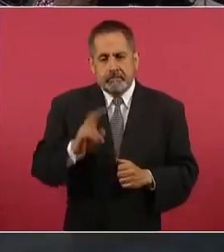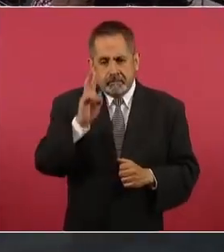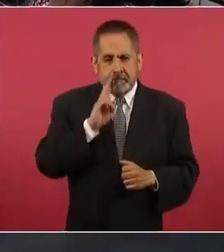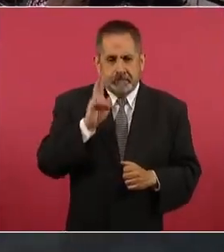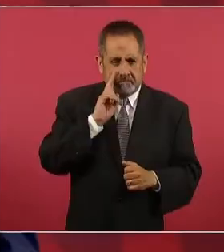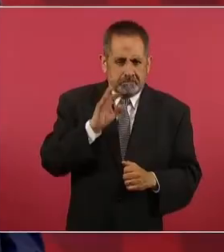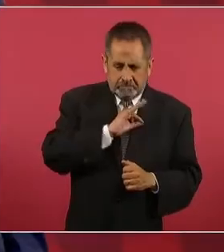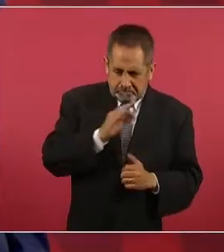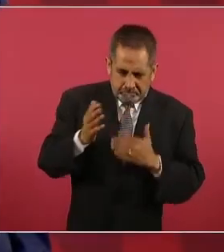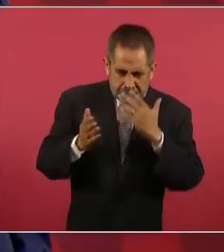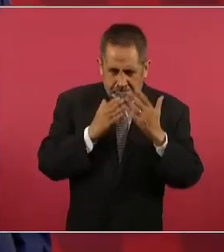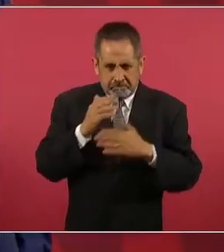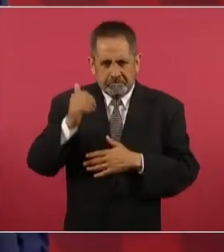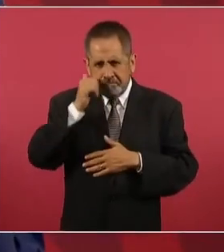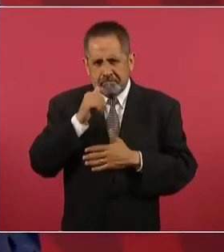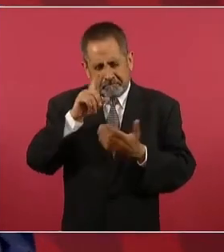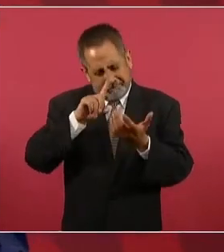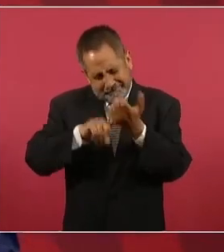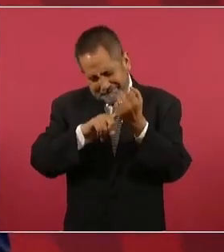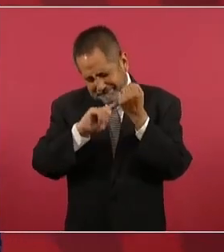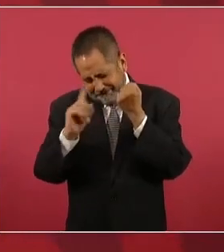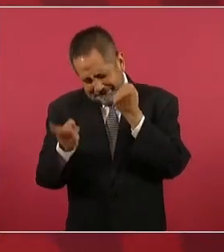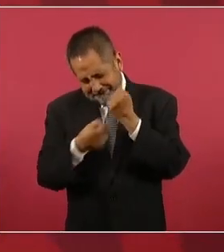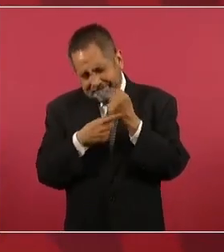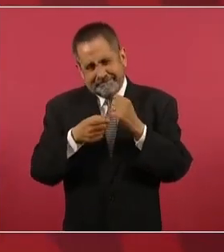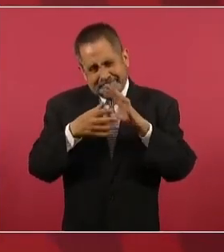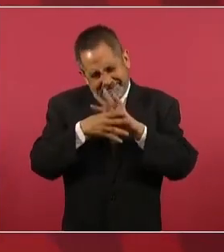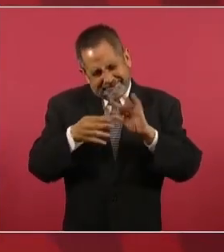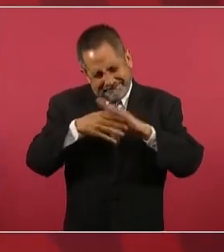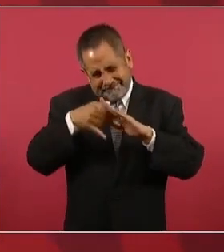podamos siempre ir al fondo.